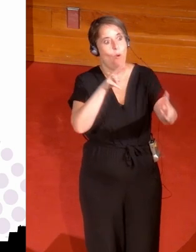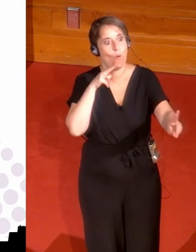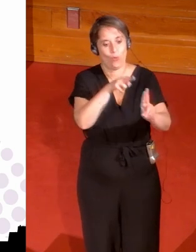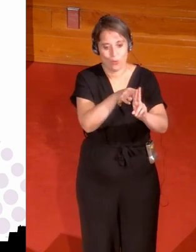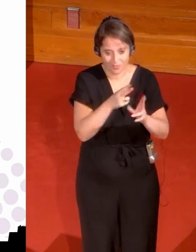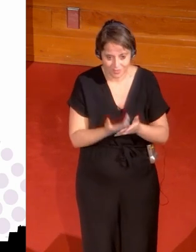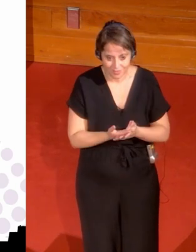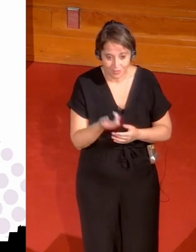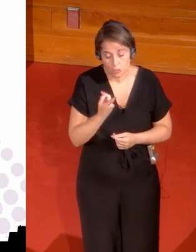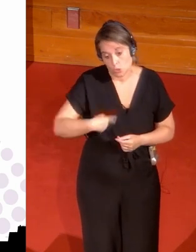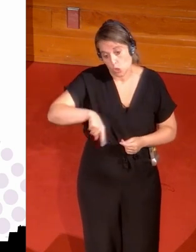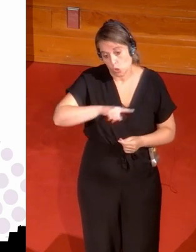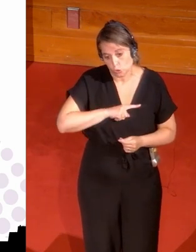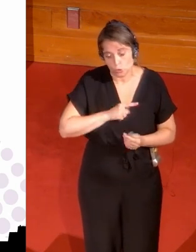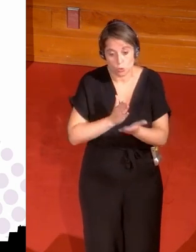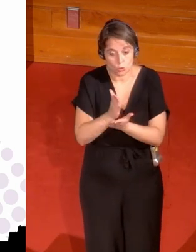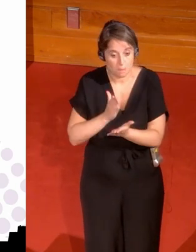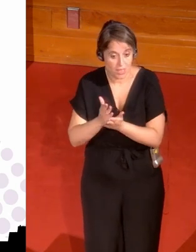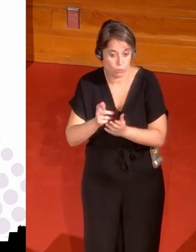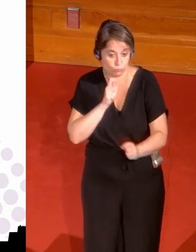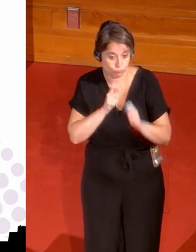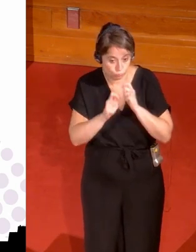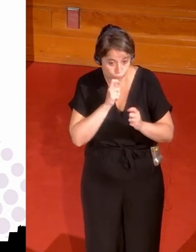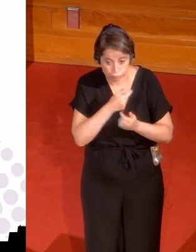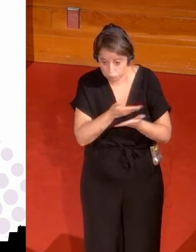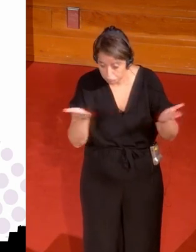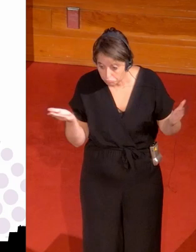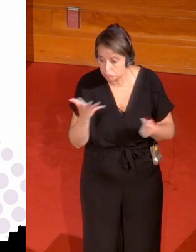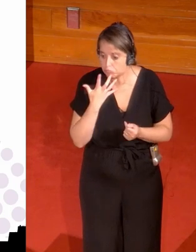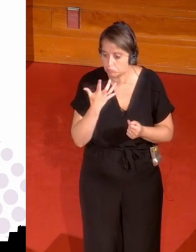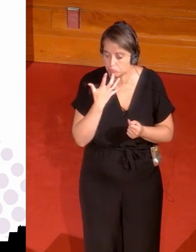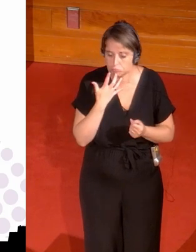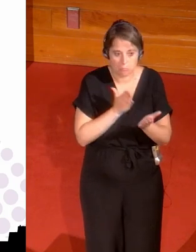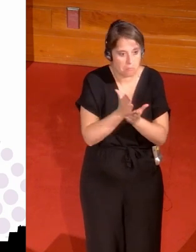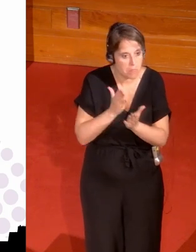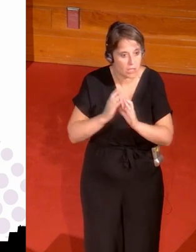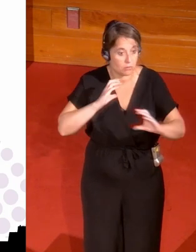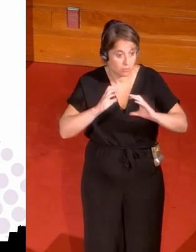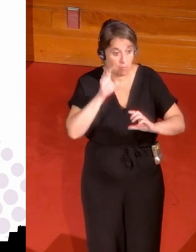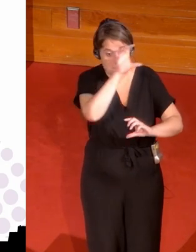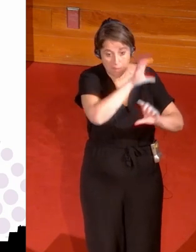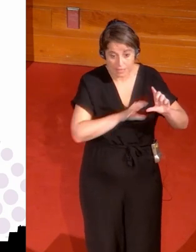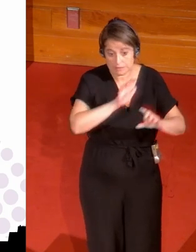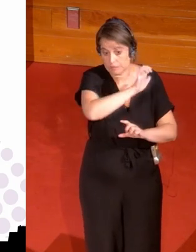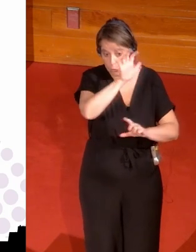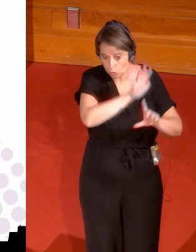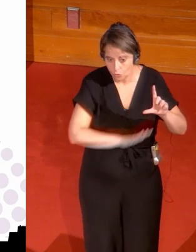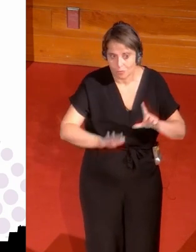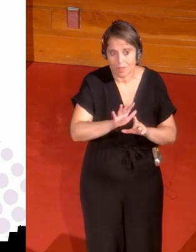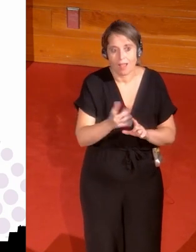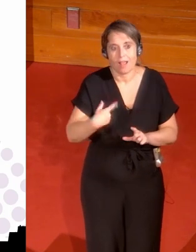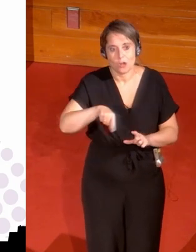nosotros los medios del resto del mundo sobre todo en países occidentales la verdad es que